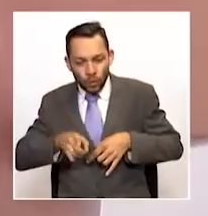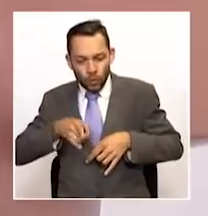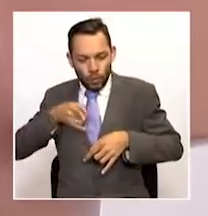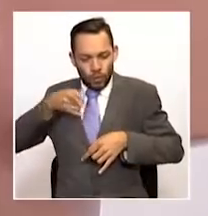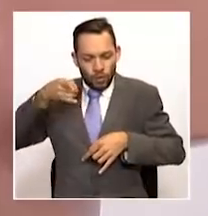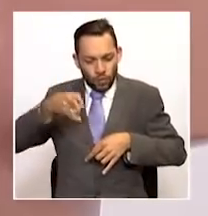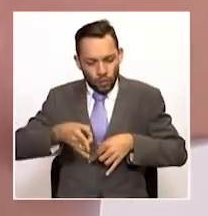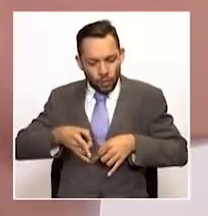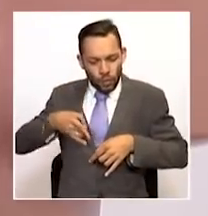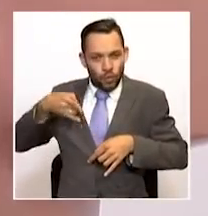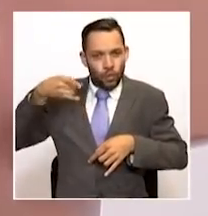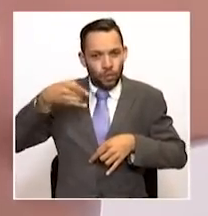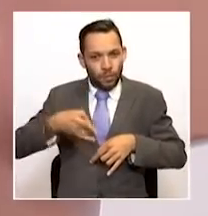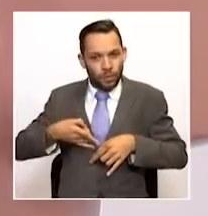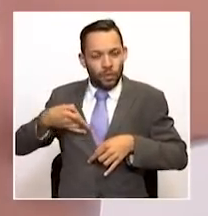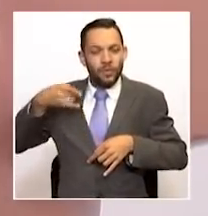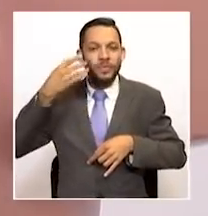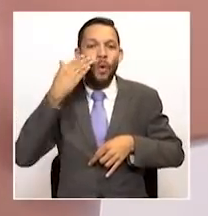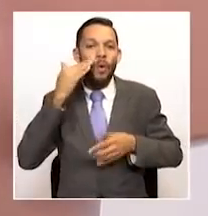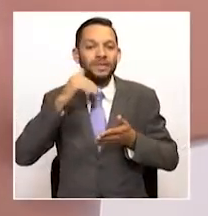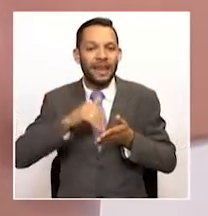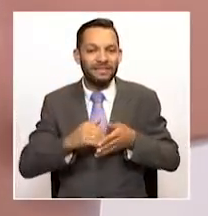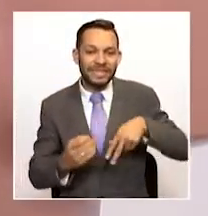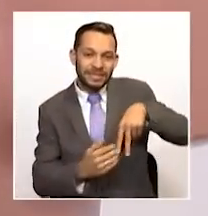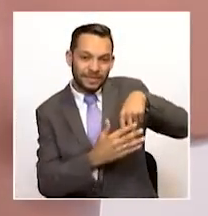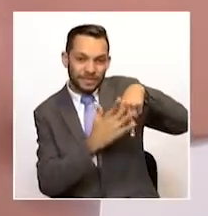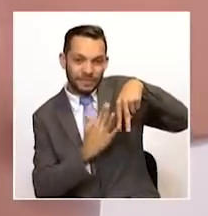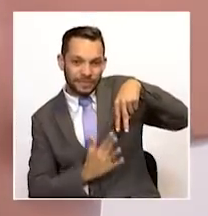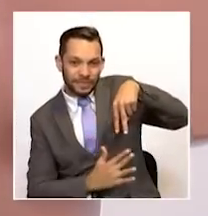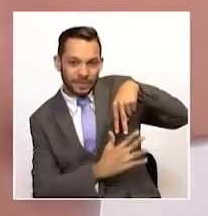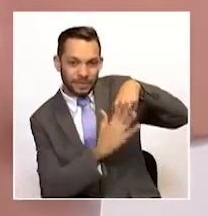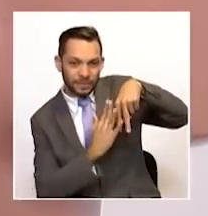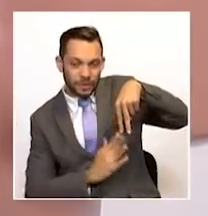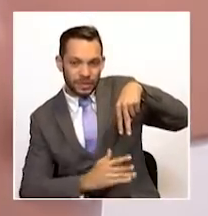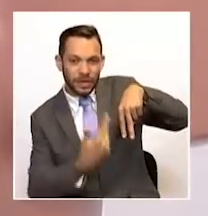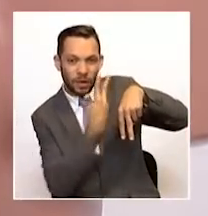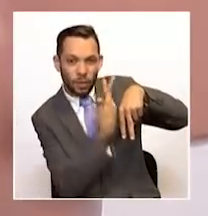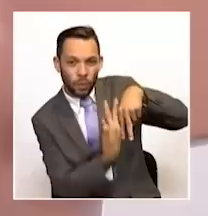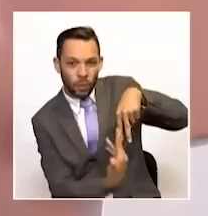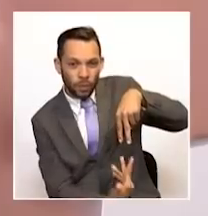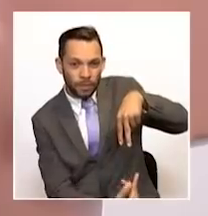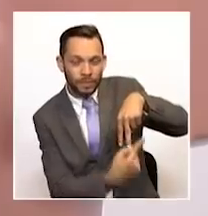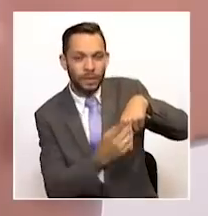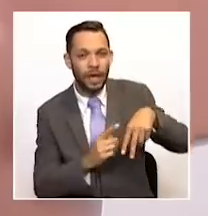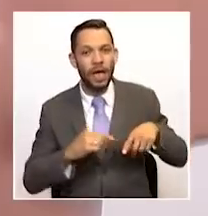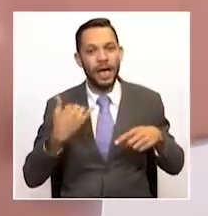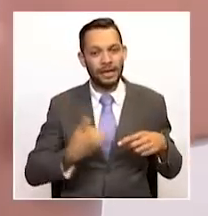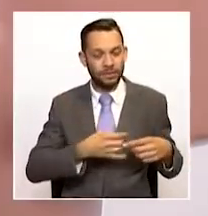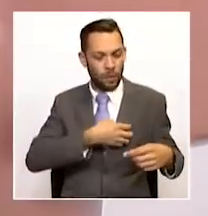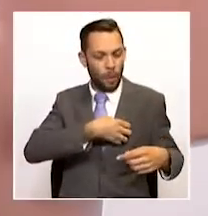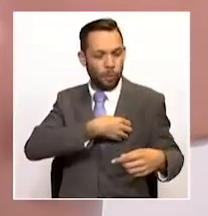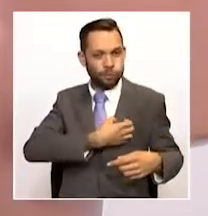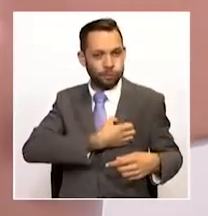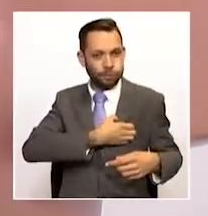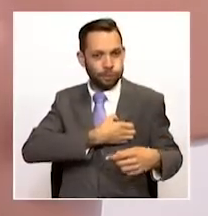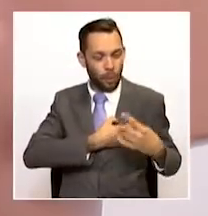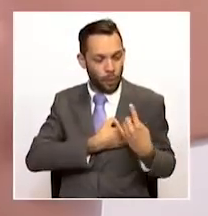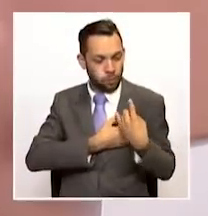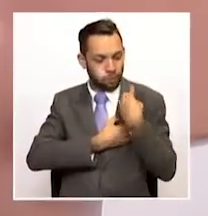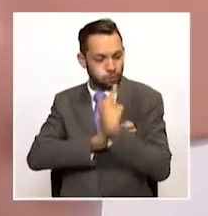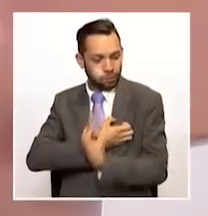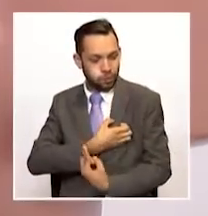pasa a las venas pulmonares donde entra a la aurícula izquierda de esta pasa al ventrículo izquierdo